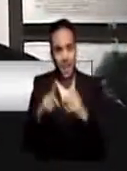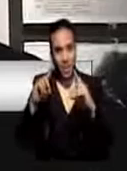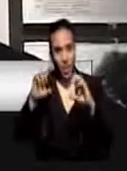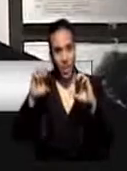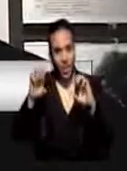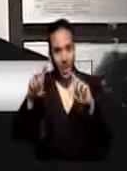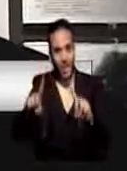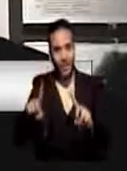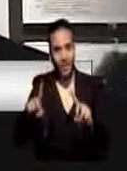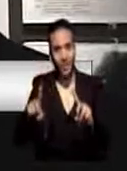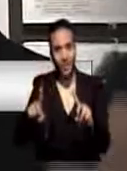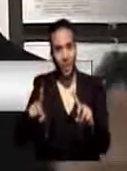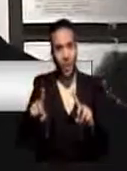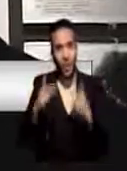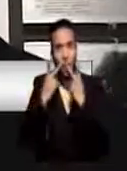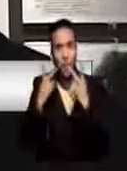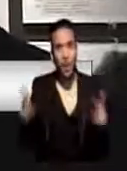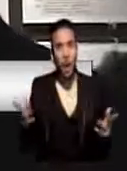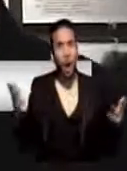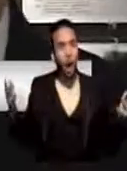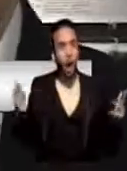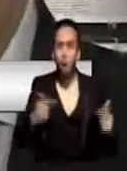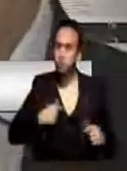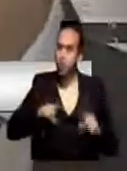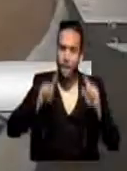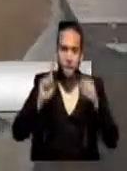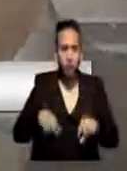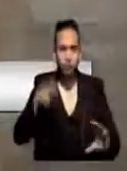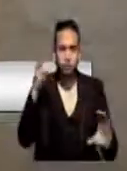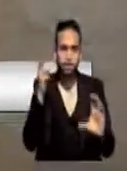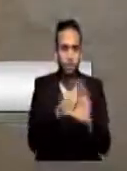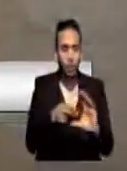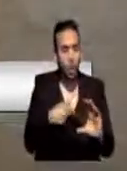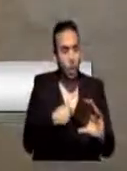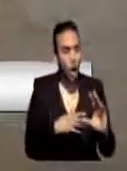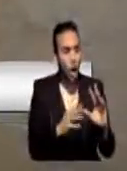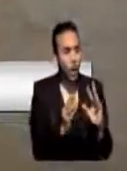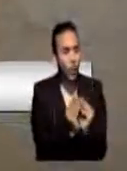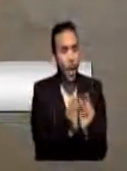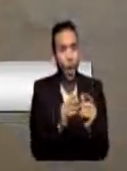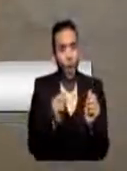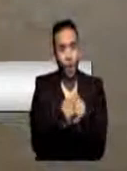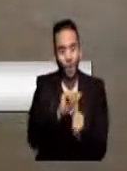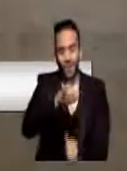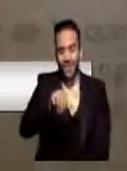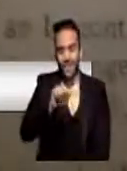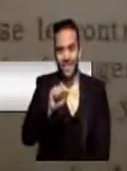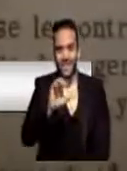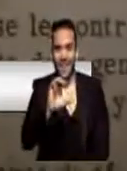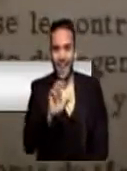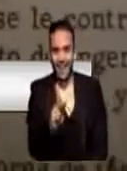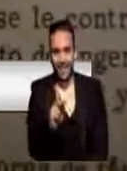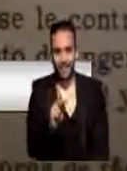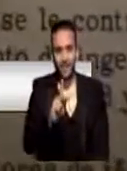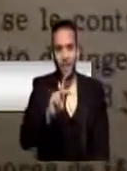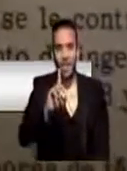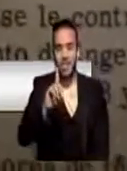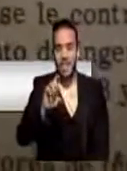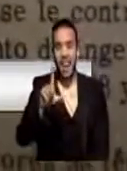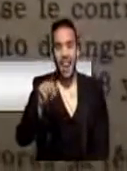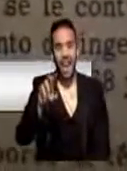Pública, hoy Educación, y dije, pues para allá voy. Tuve una reunión con Jack Delano, que era el administrador de la emisora,